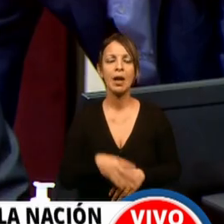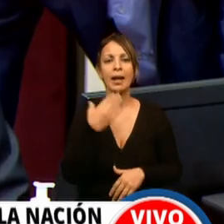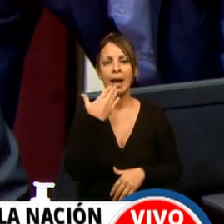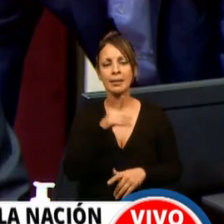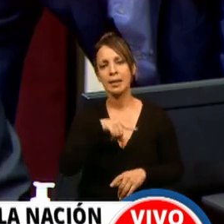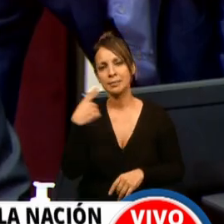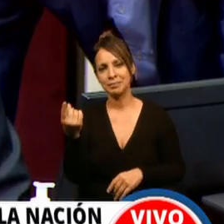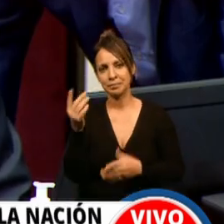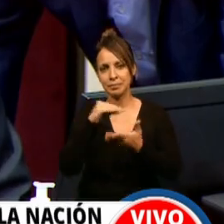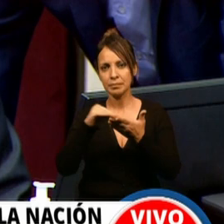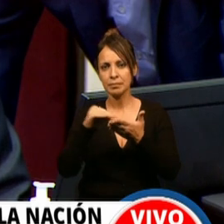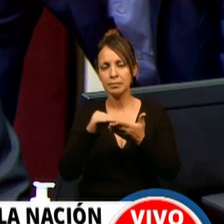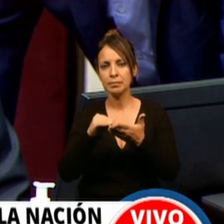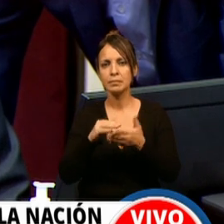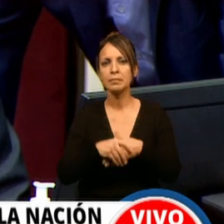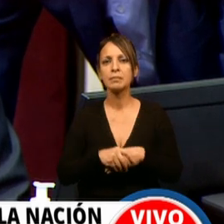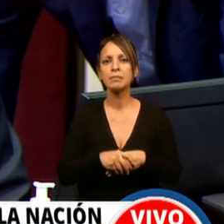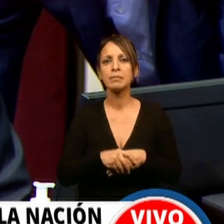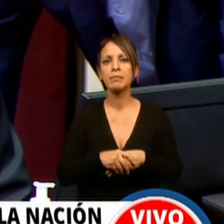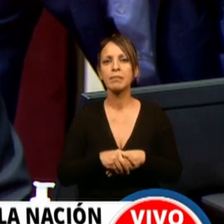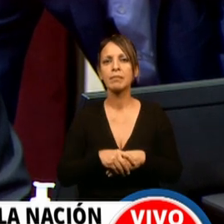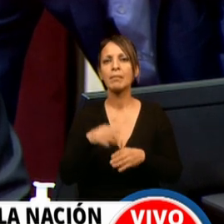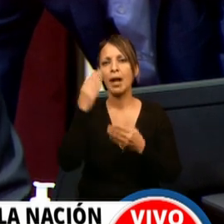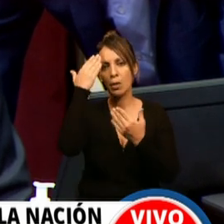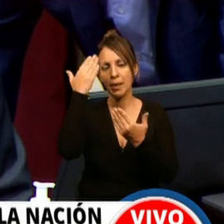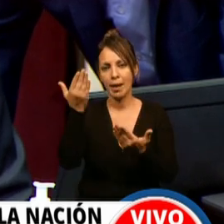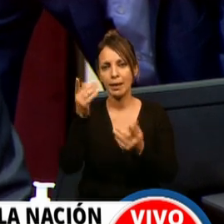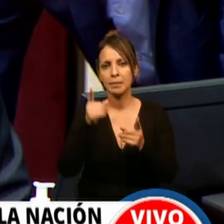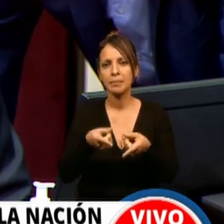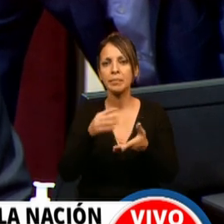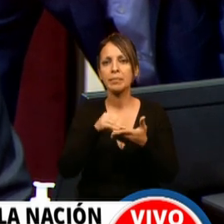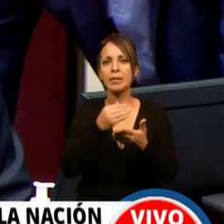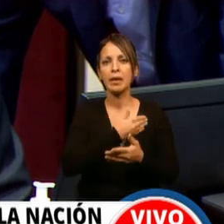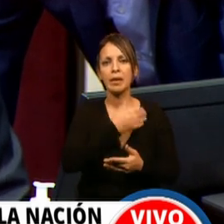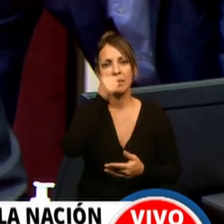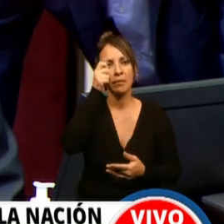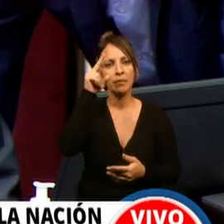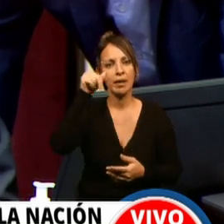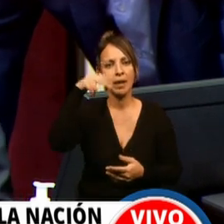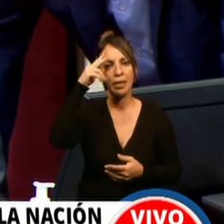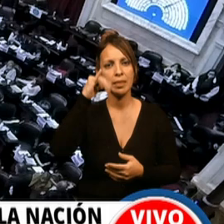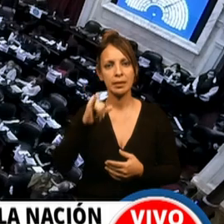palabra para la realización de los mande un homenaje el diputado héctor fernández